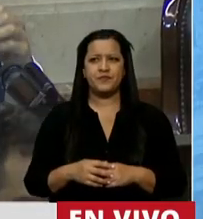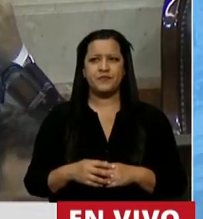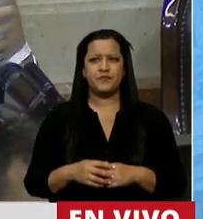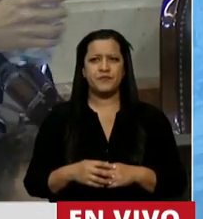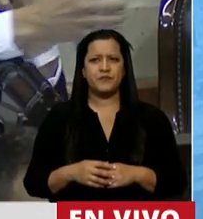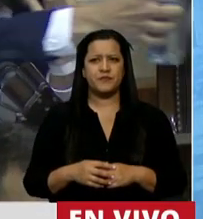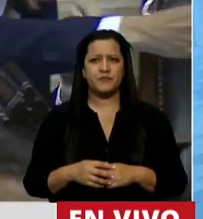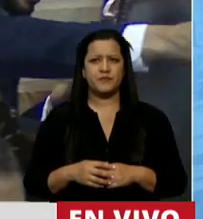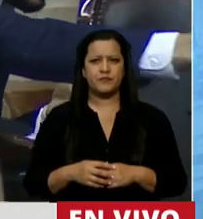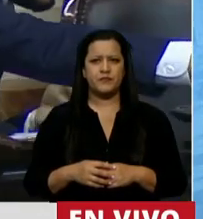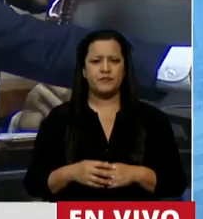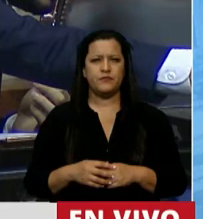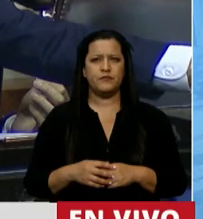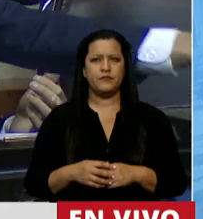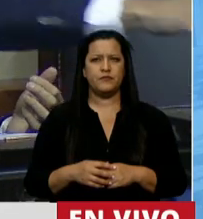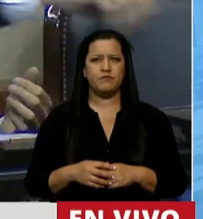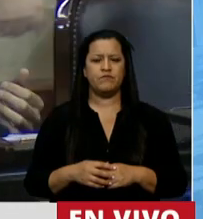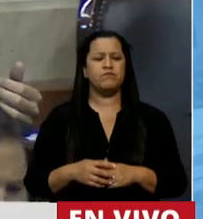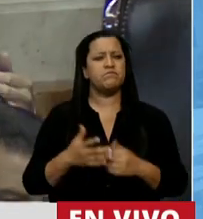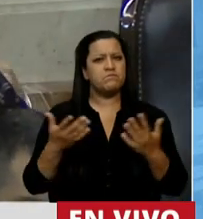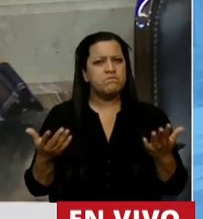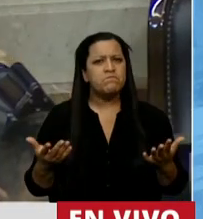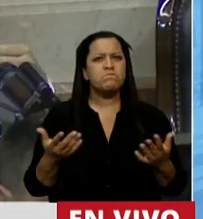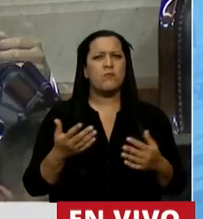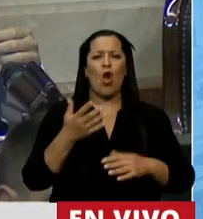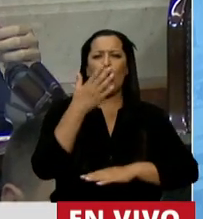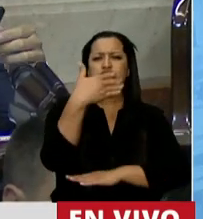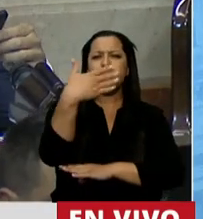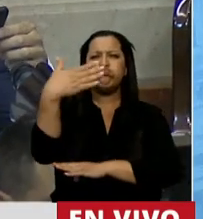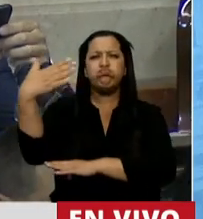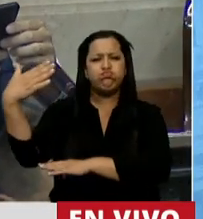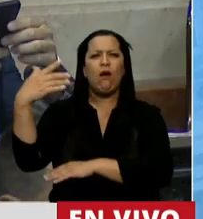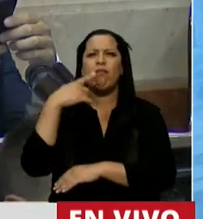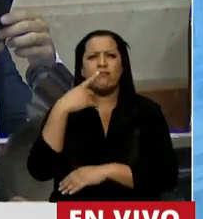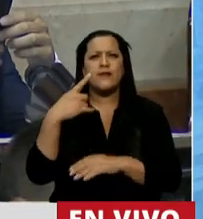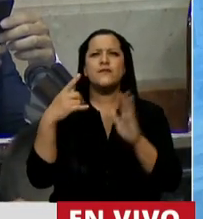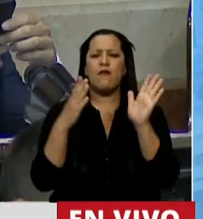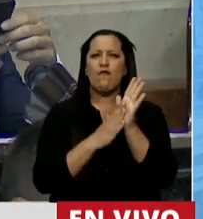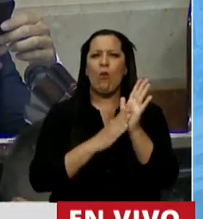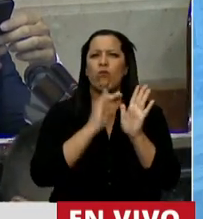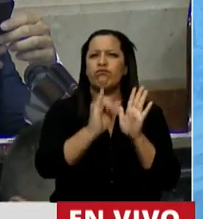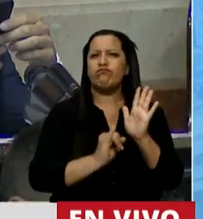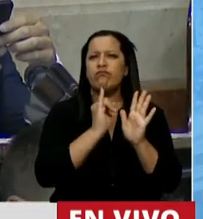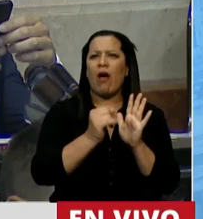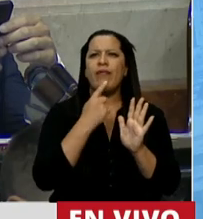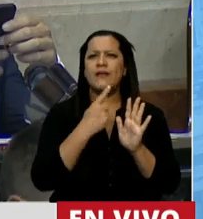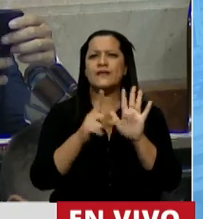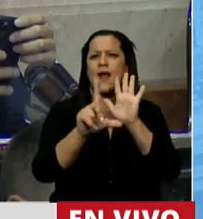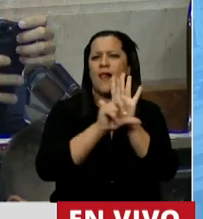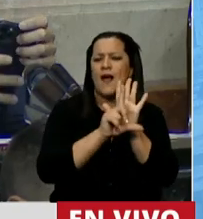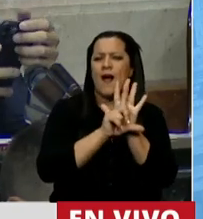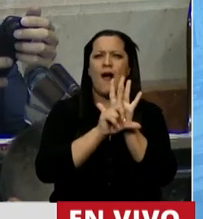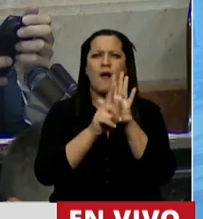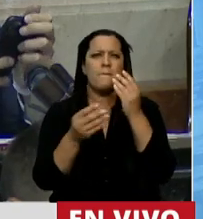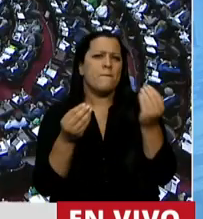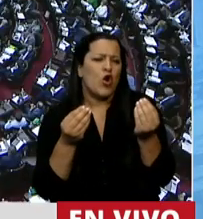presidente, a lo largo de muchos de los discursos se ha fundamentado la etapa legal y por qué